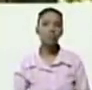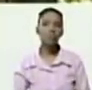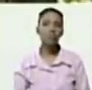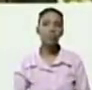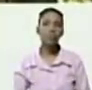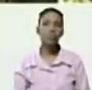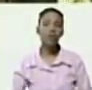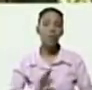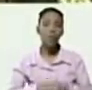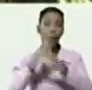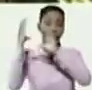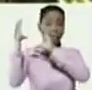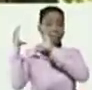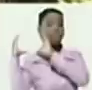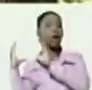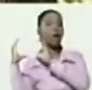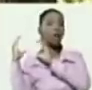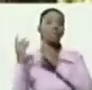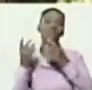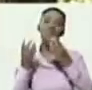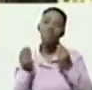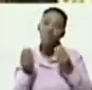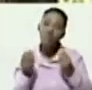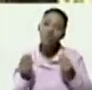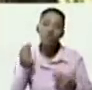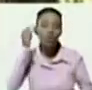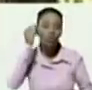Pesaba mucho Antonio José de Sucre.